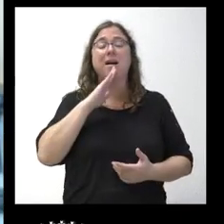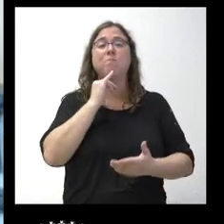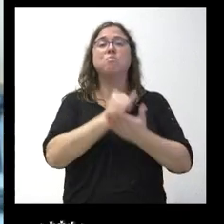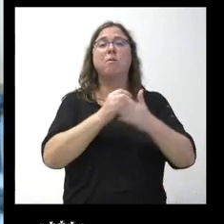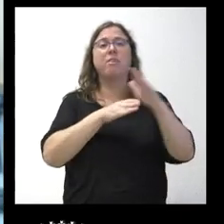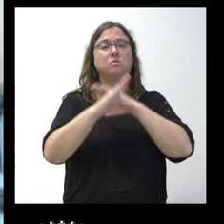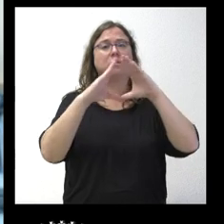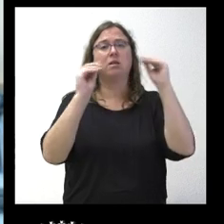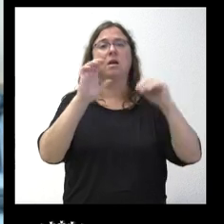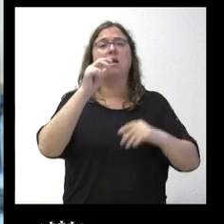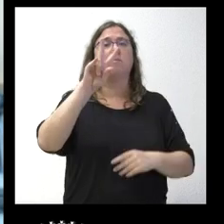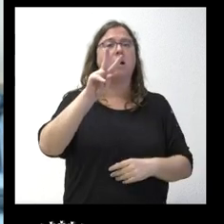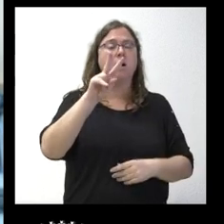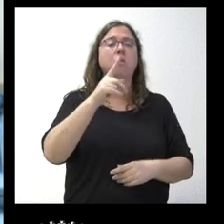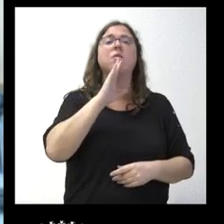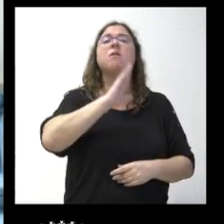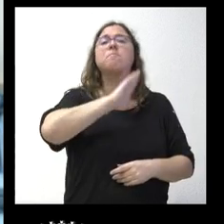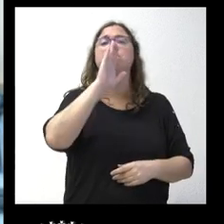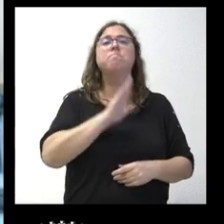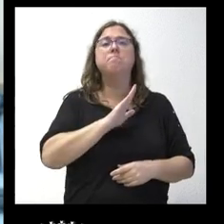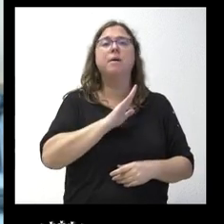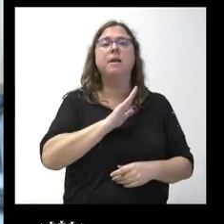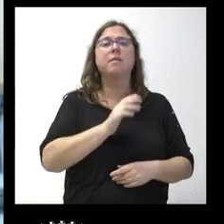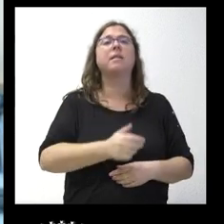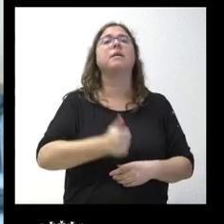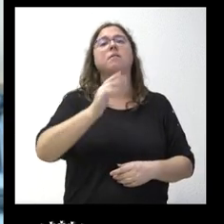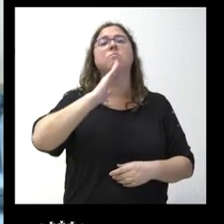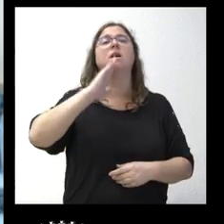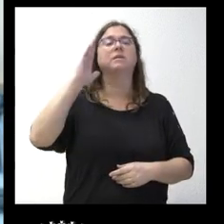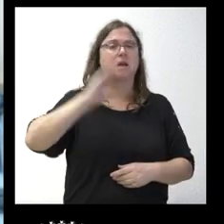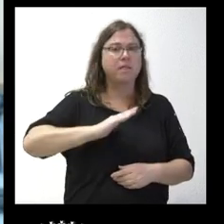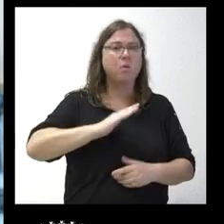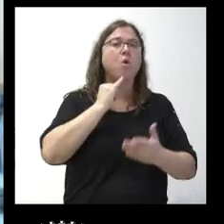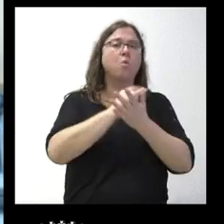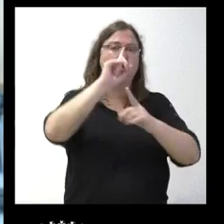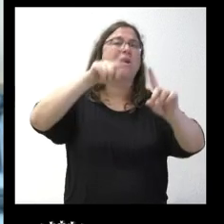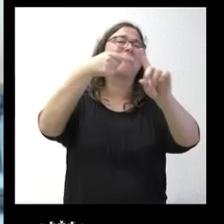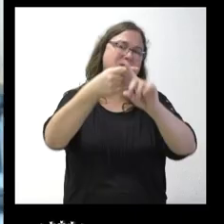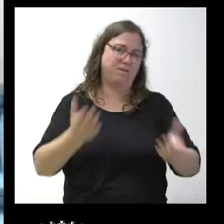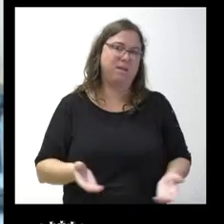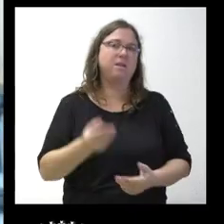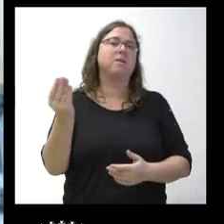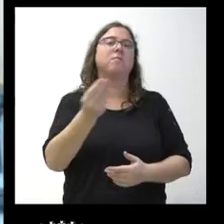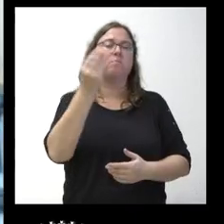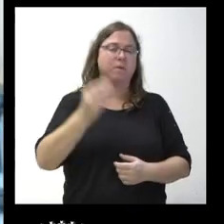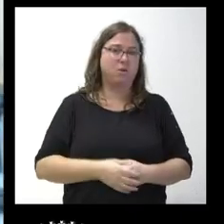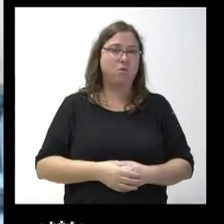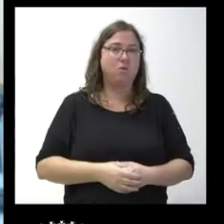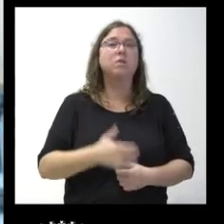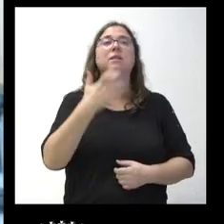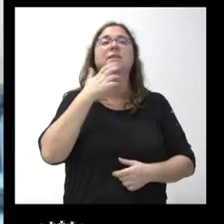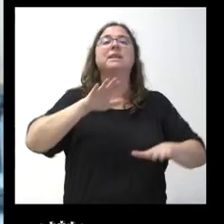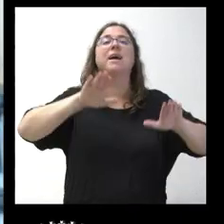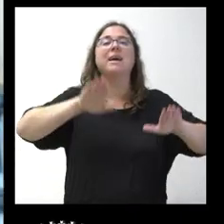no le parecería más prudente haberla dejado para el curso siguiente porque claro usted dice estamos en el primer